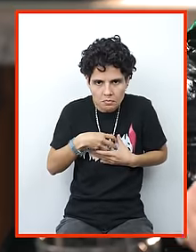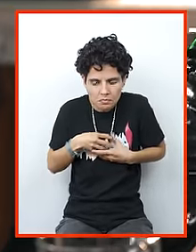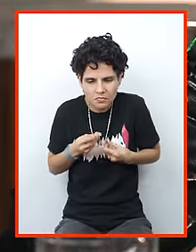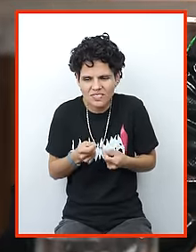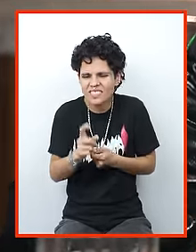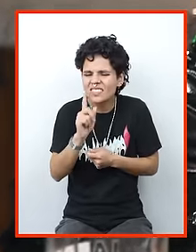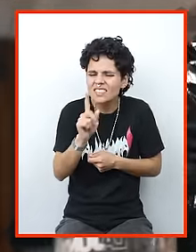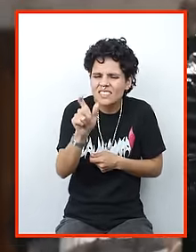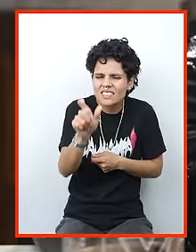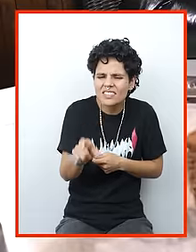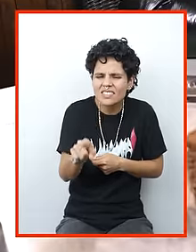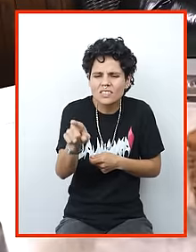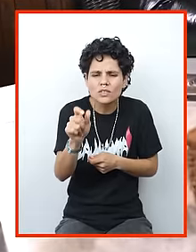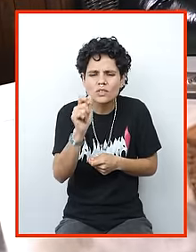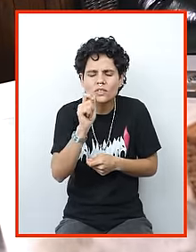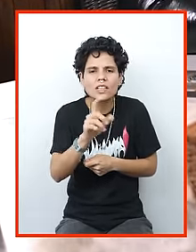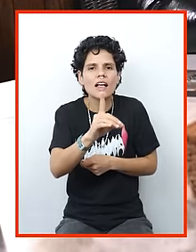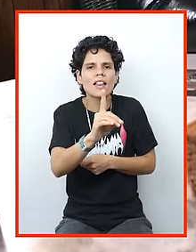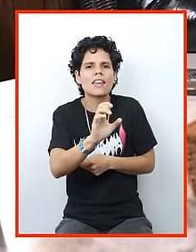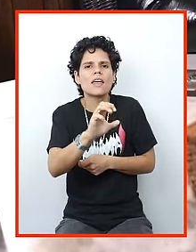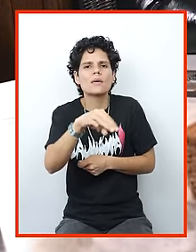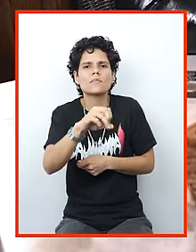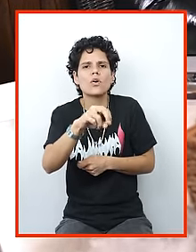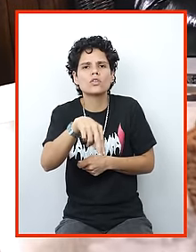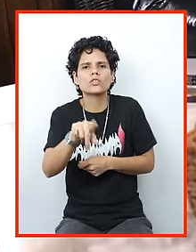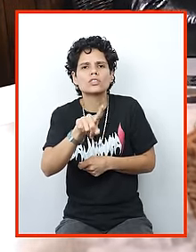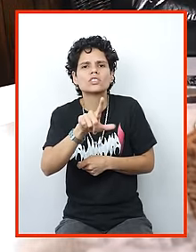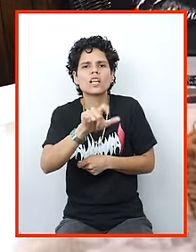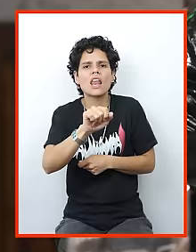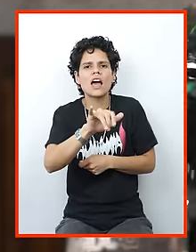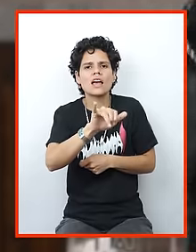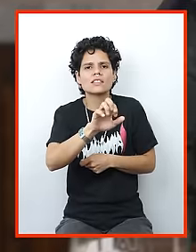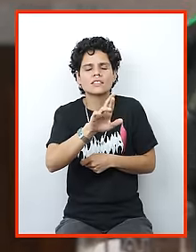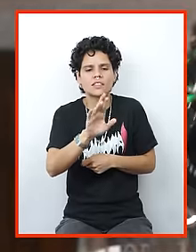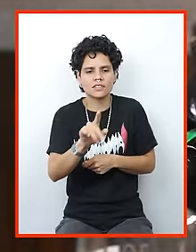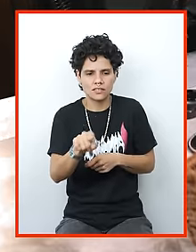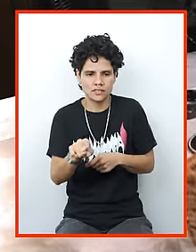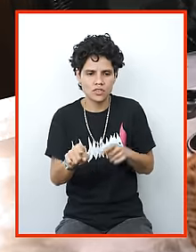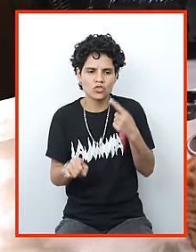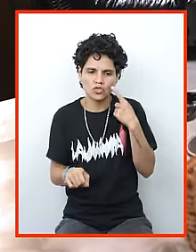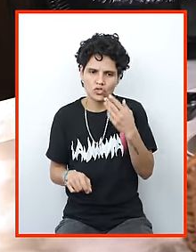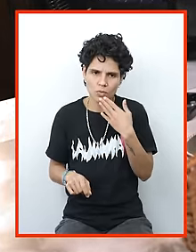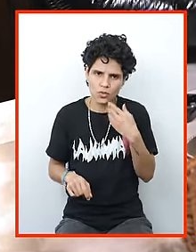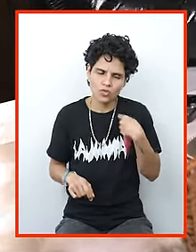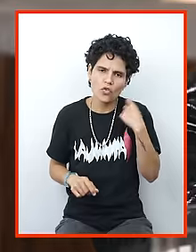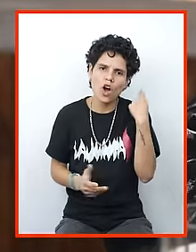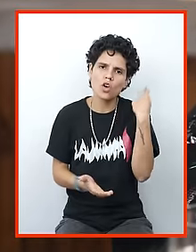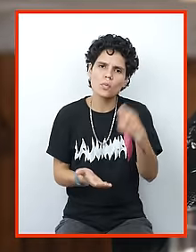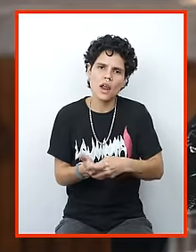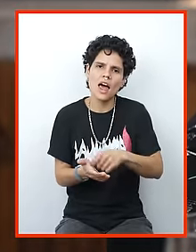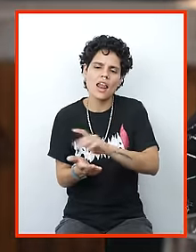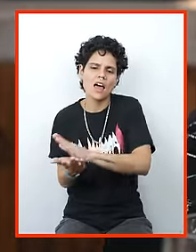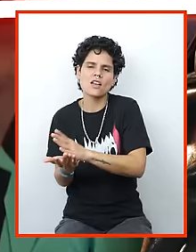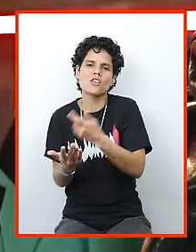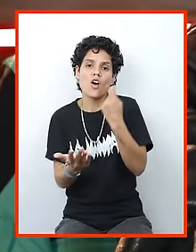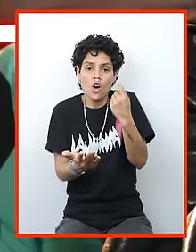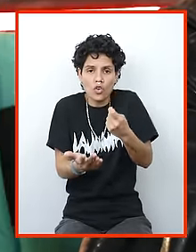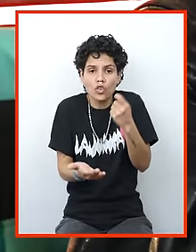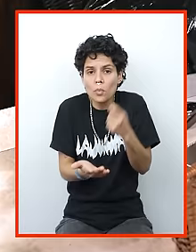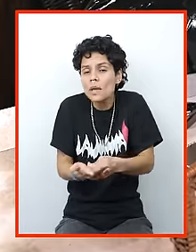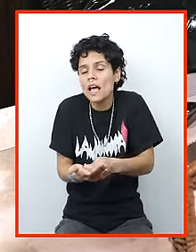demonios. ¿Quién es Tanjiro? ¿De qué sería? De Demon Slayer. Demon Slayer, para que lo vean, ¿no? Voy a comprarme uno y lo voy a poner al lado de